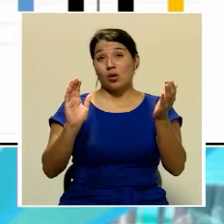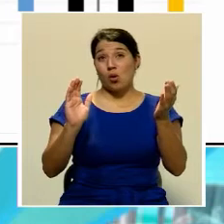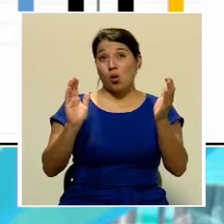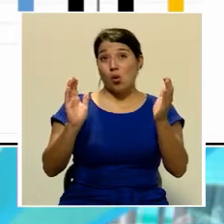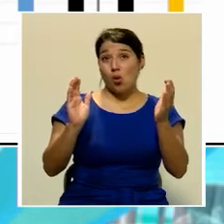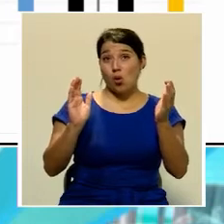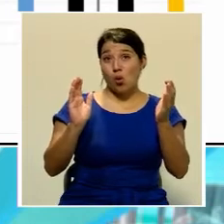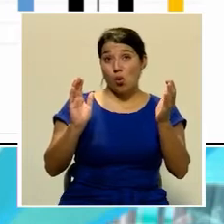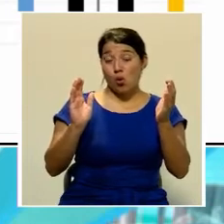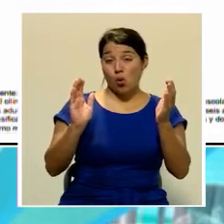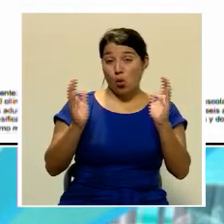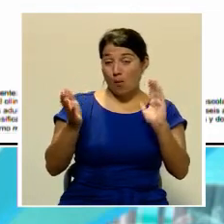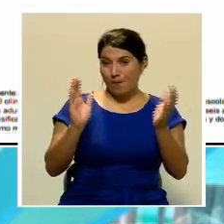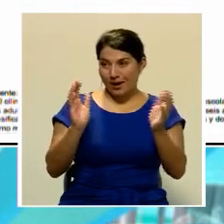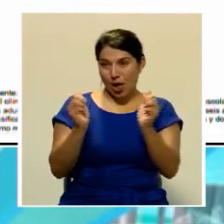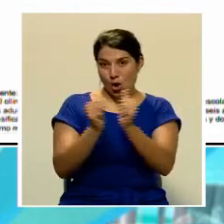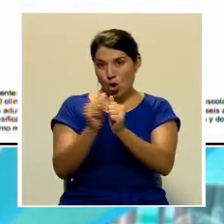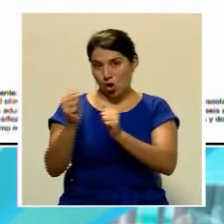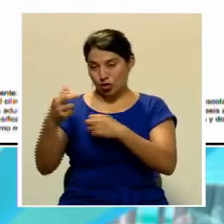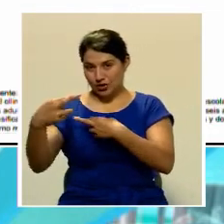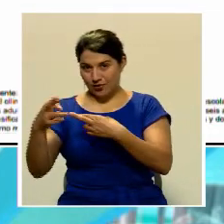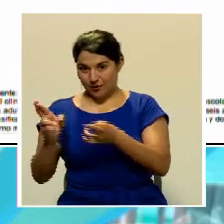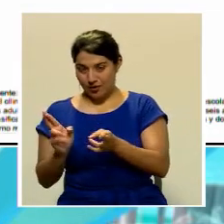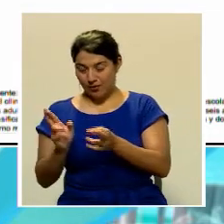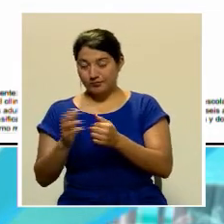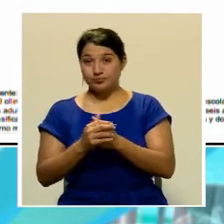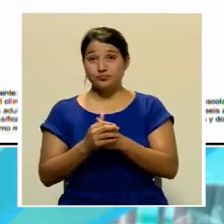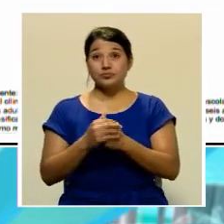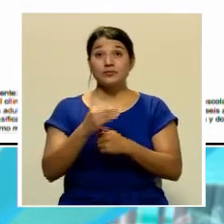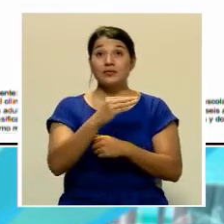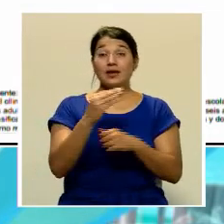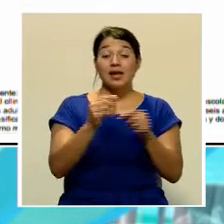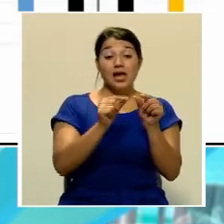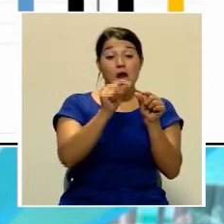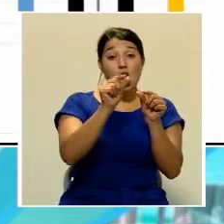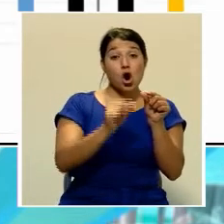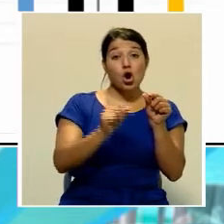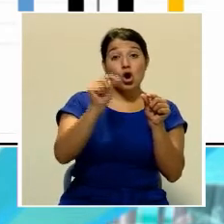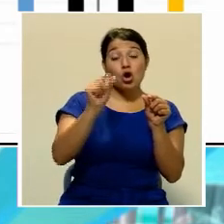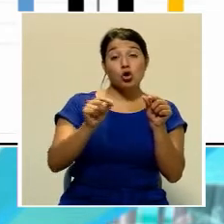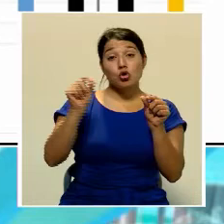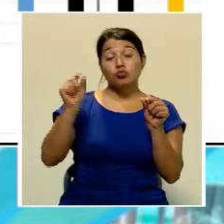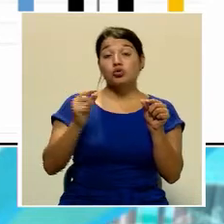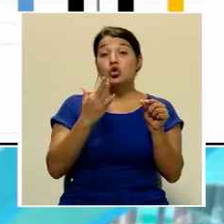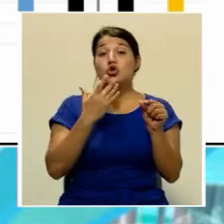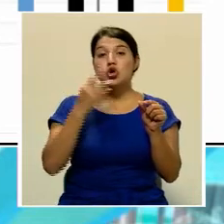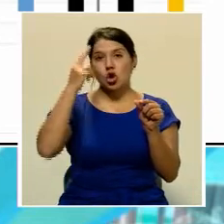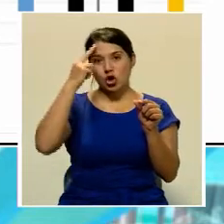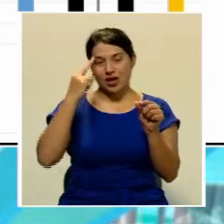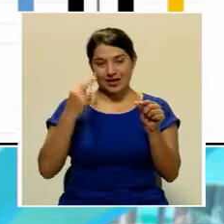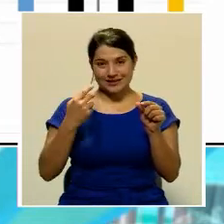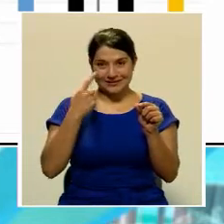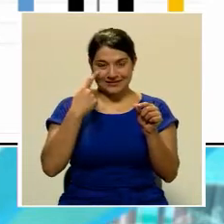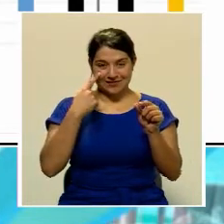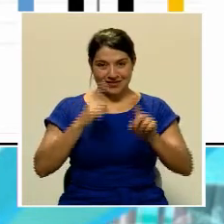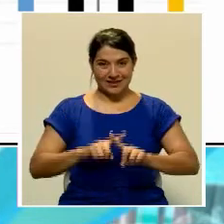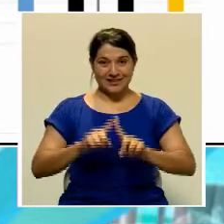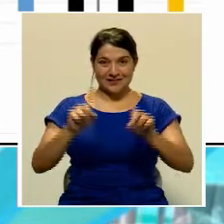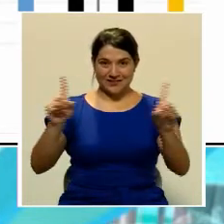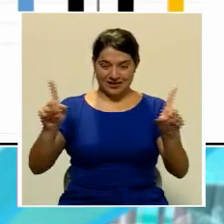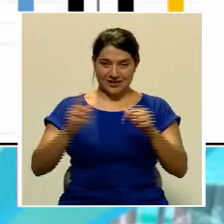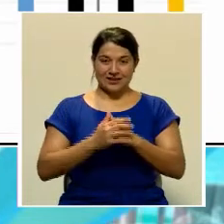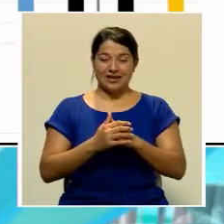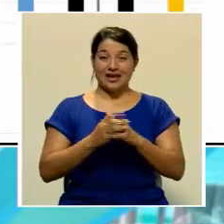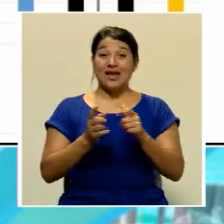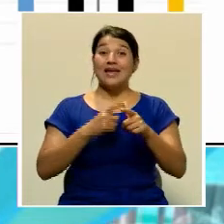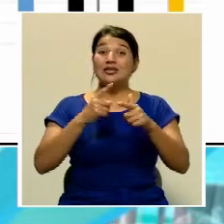países de la OCDE. Y a nivel total, que son las columnas negras que tienen ahí, también se ven grandes diferencias. Entonces tenemos brechas que llamaríamos